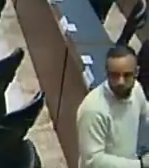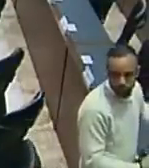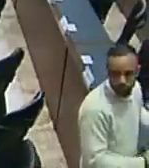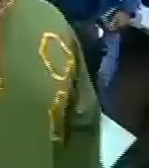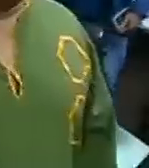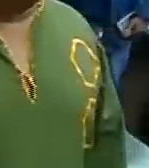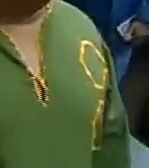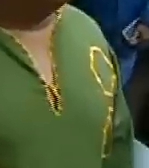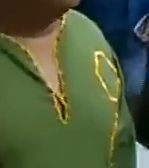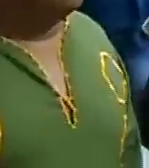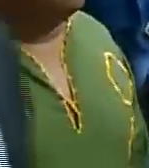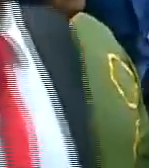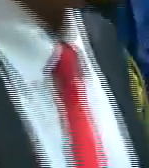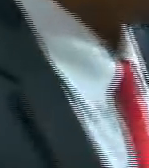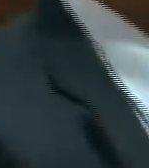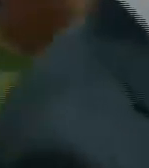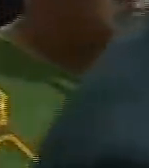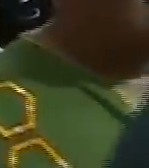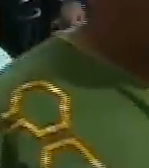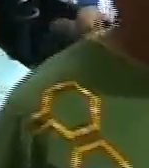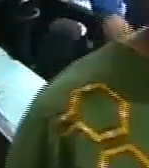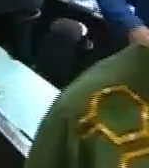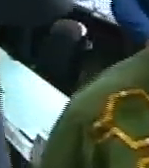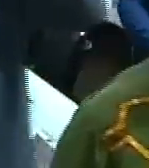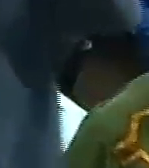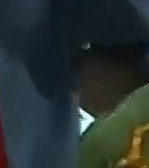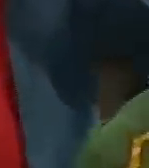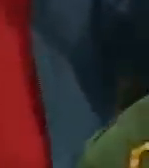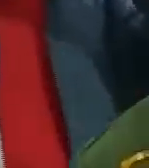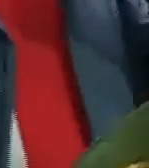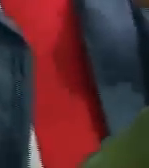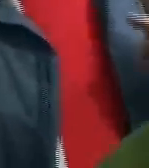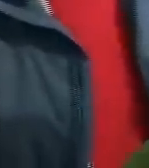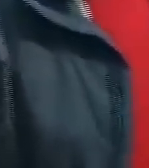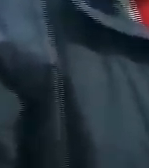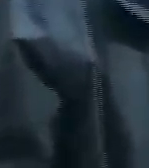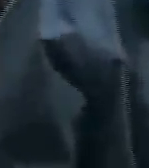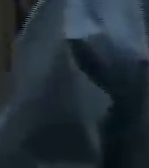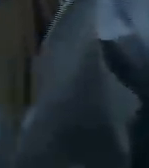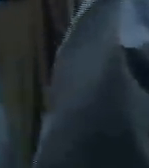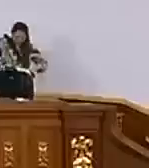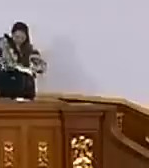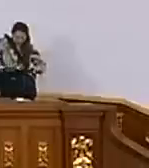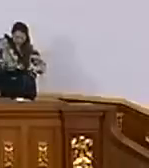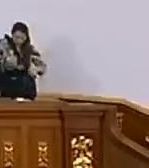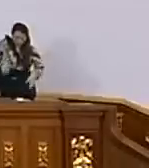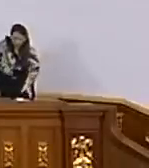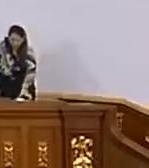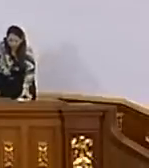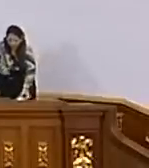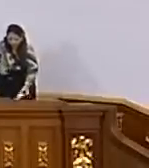ANTV, tu canal al Parlamento. Tengan todos y todas muy buenas tardes.